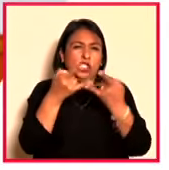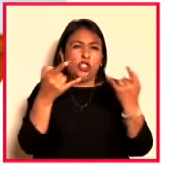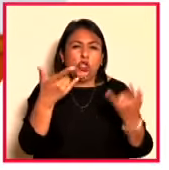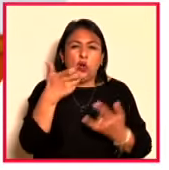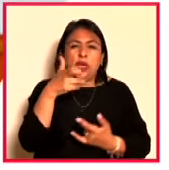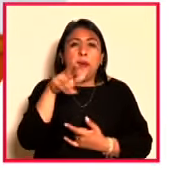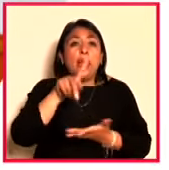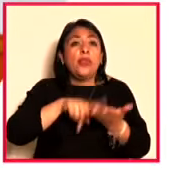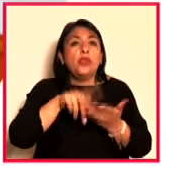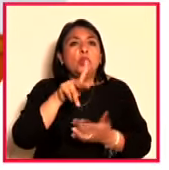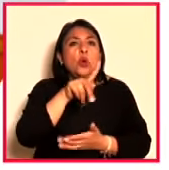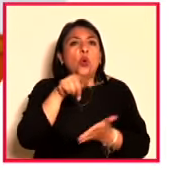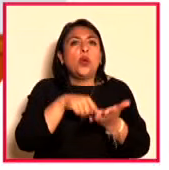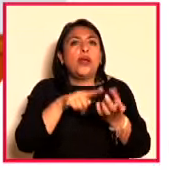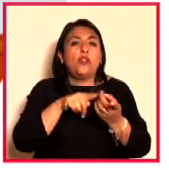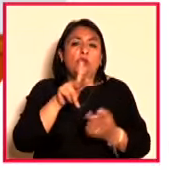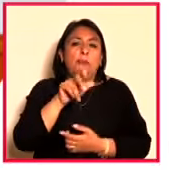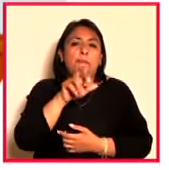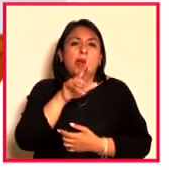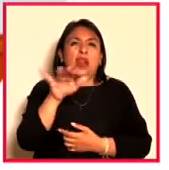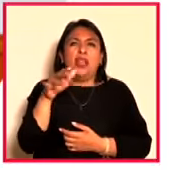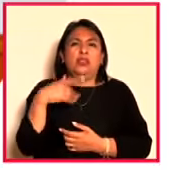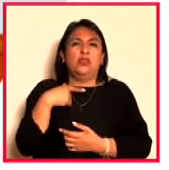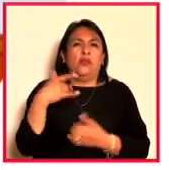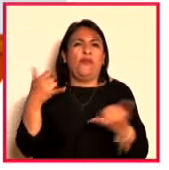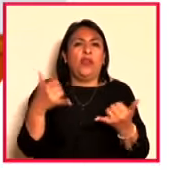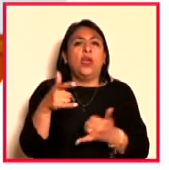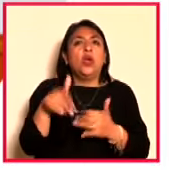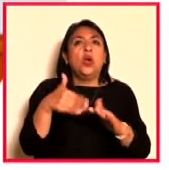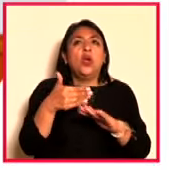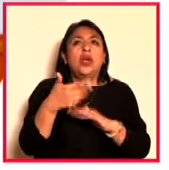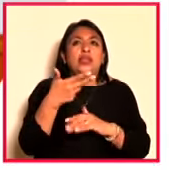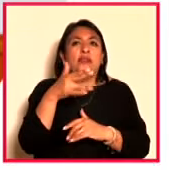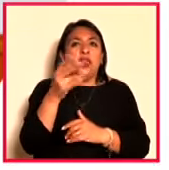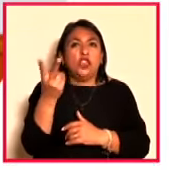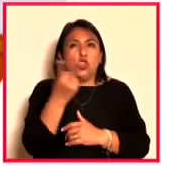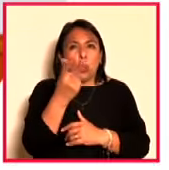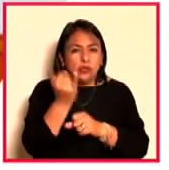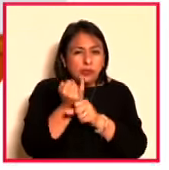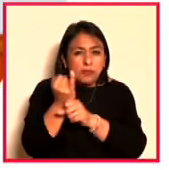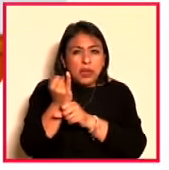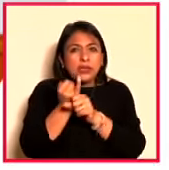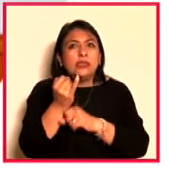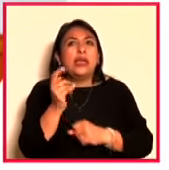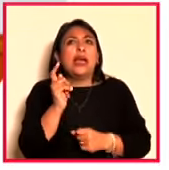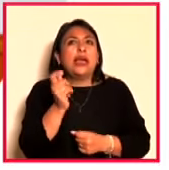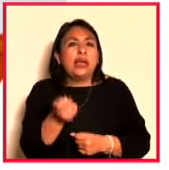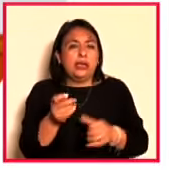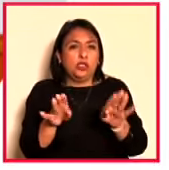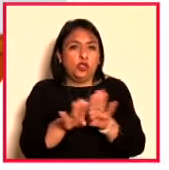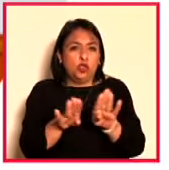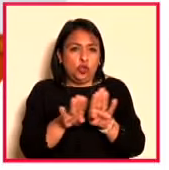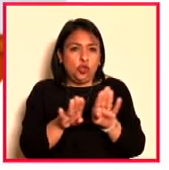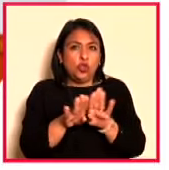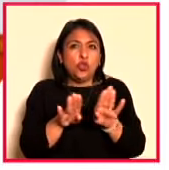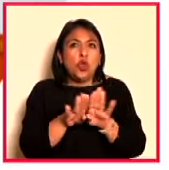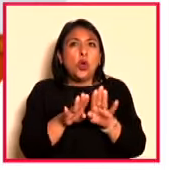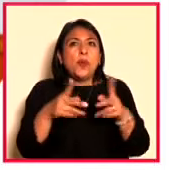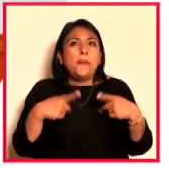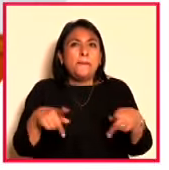y se rebeló contra Yahvé. Las dos exploran precisamente cómo los tiranos